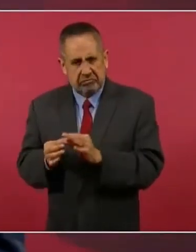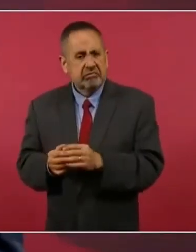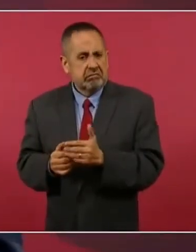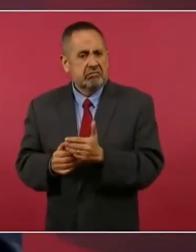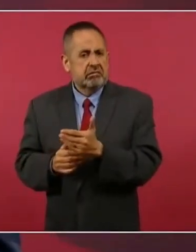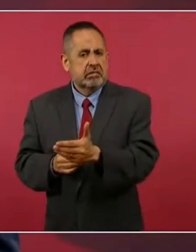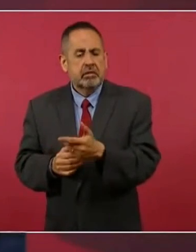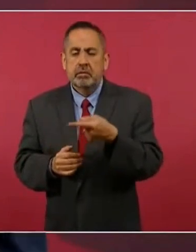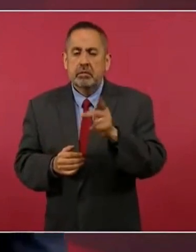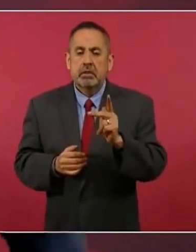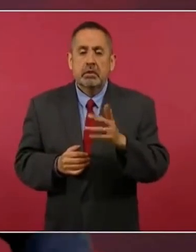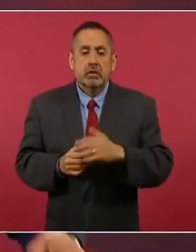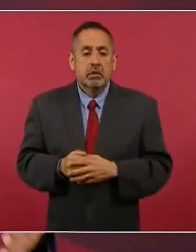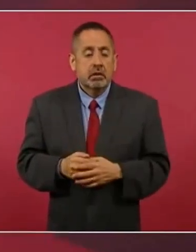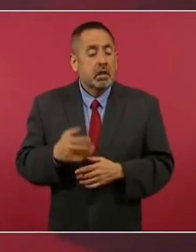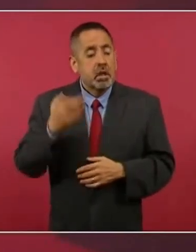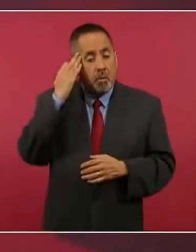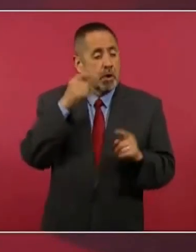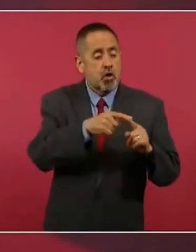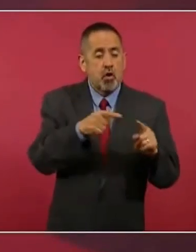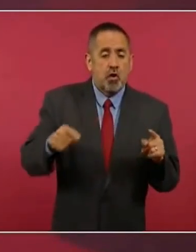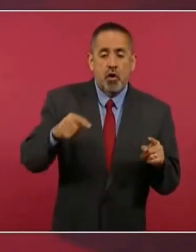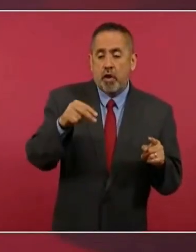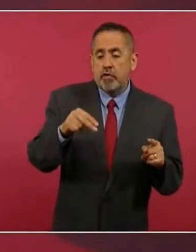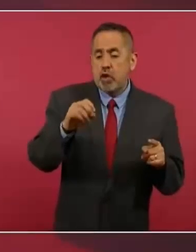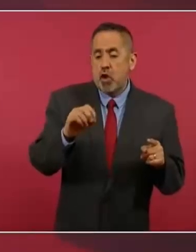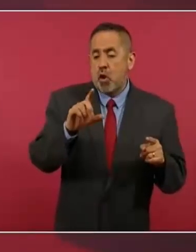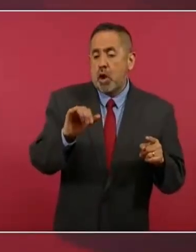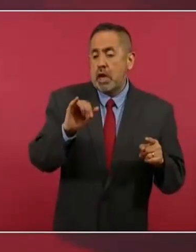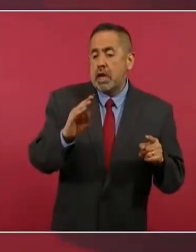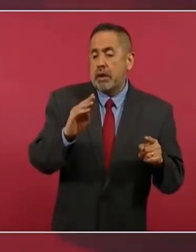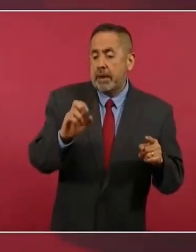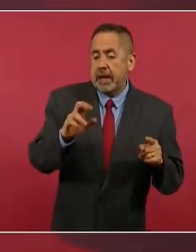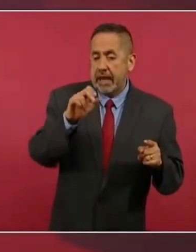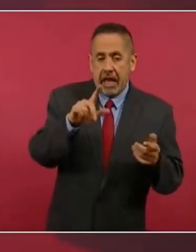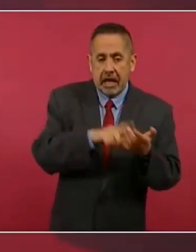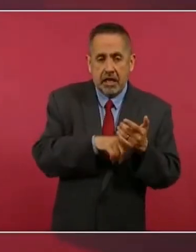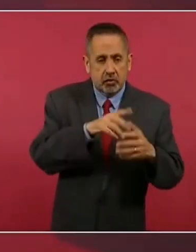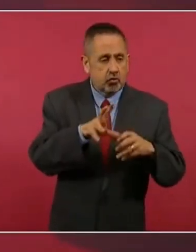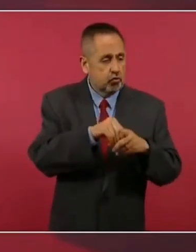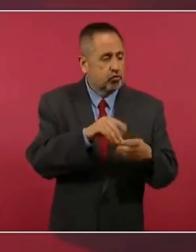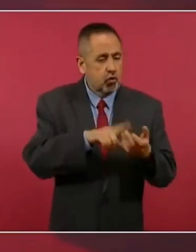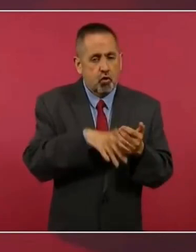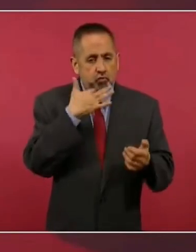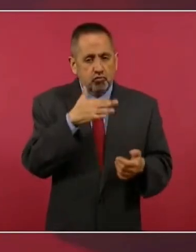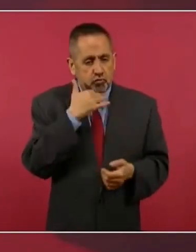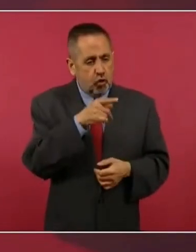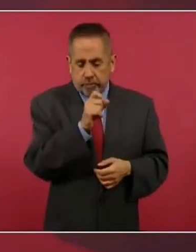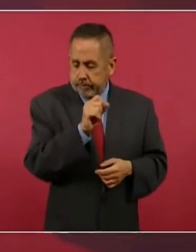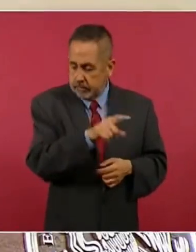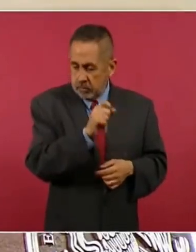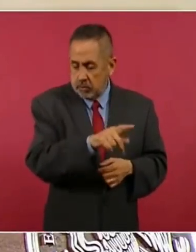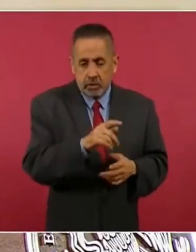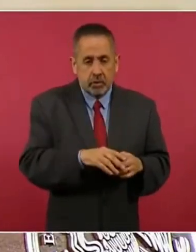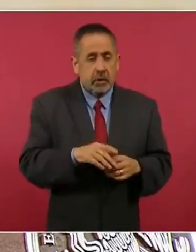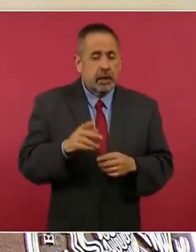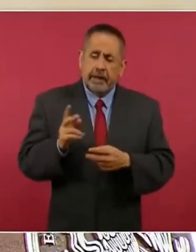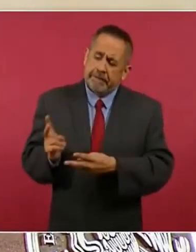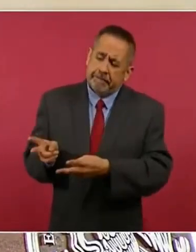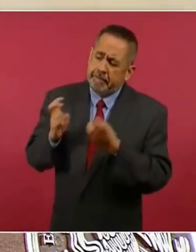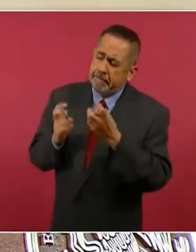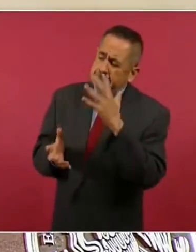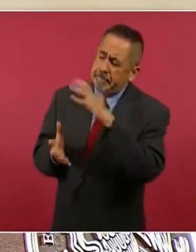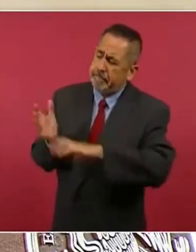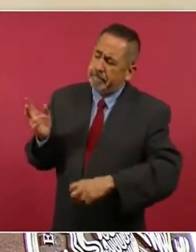Pero durante todo el periodo neoliberal, que es sinónimo de corrupción, cuando saquearon a este